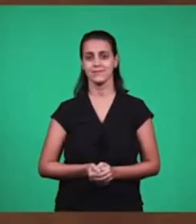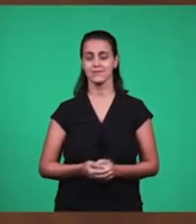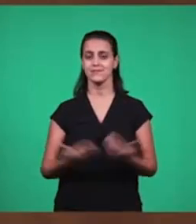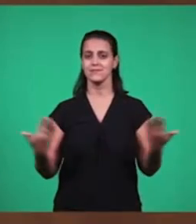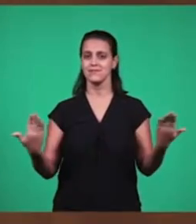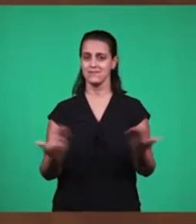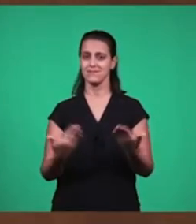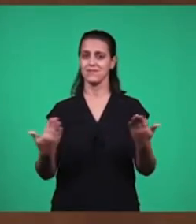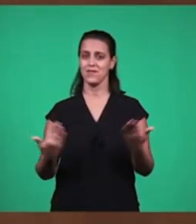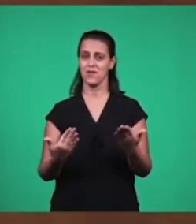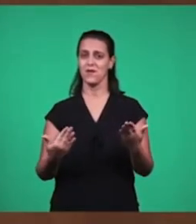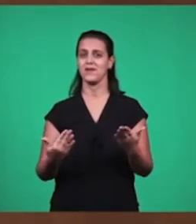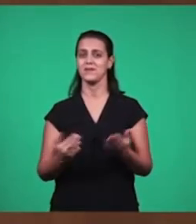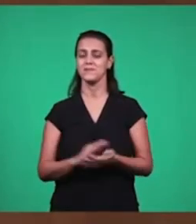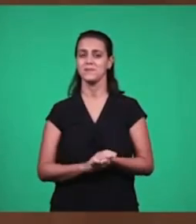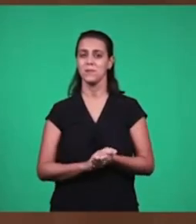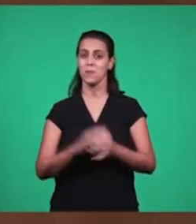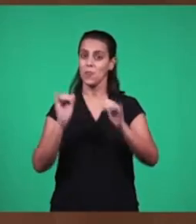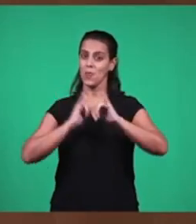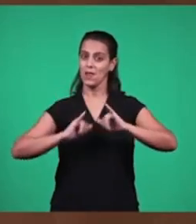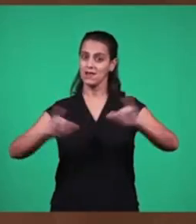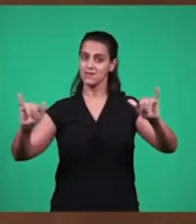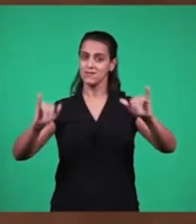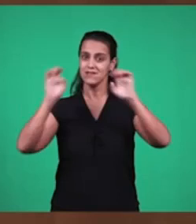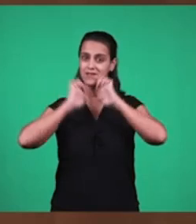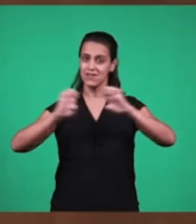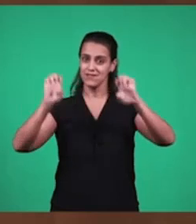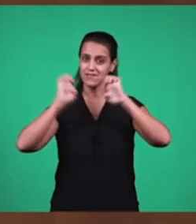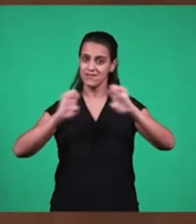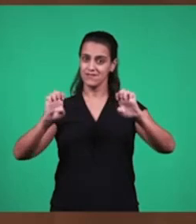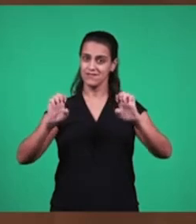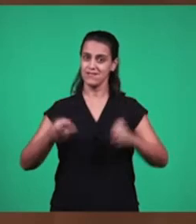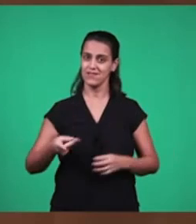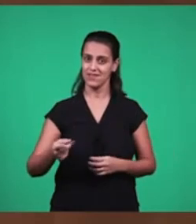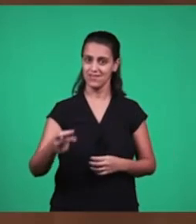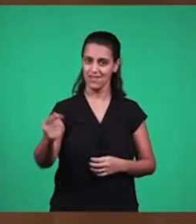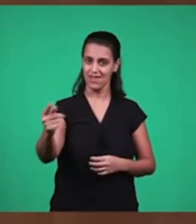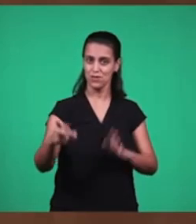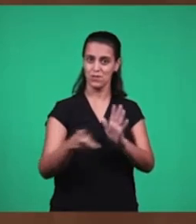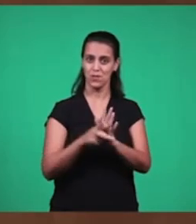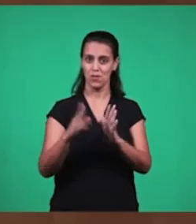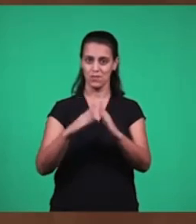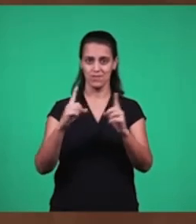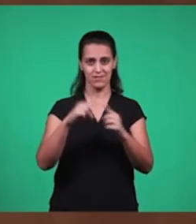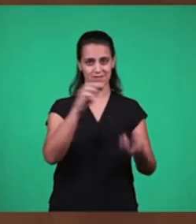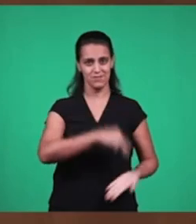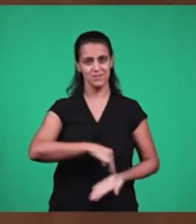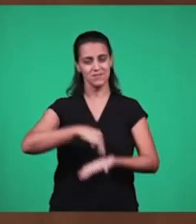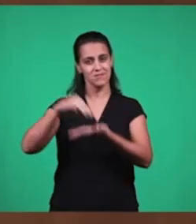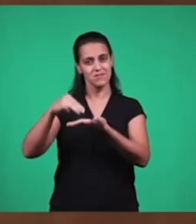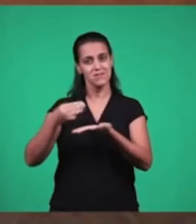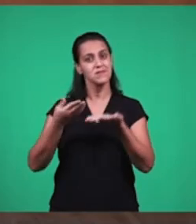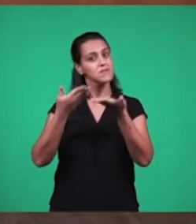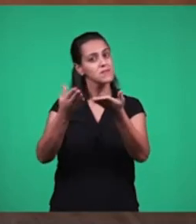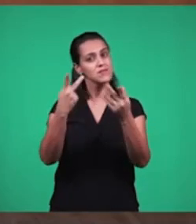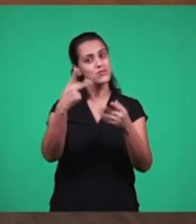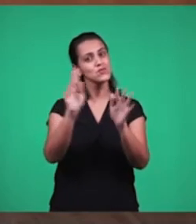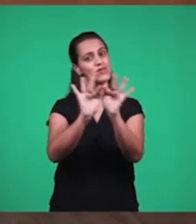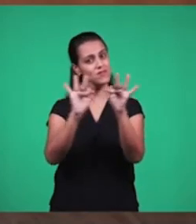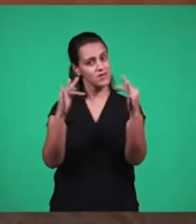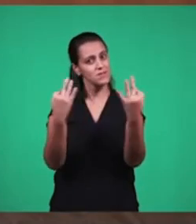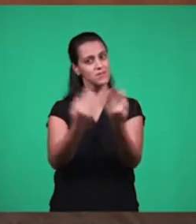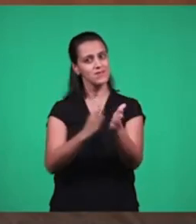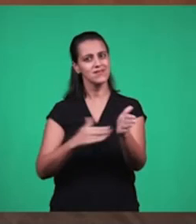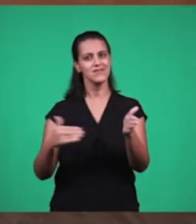El programa de la Iglesia Cristiana Maranata anunciando el Evangelio Eterno es hecho para toda su familia, y